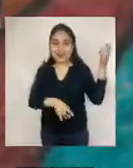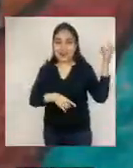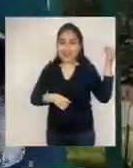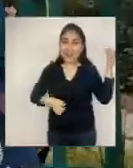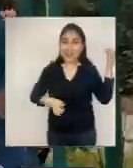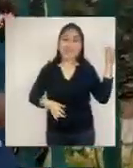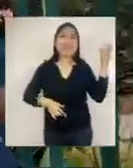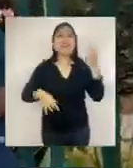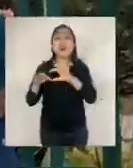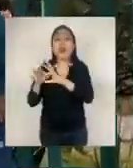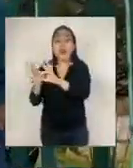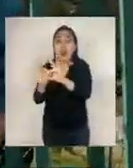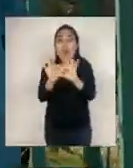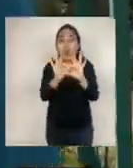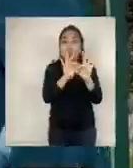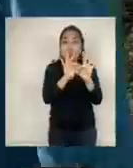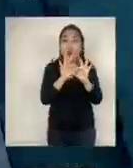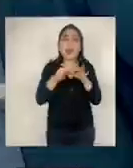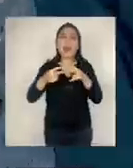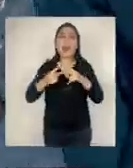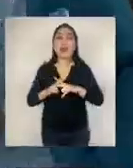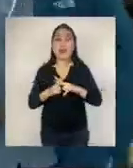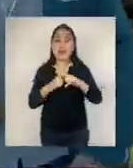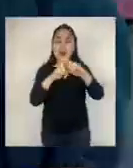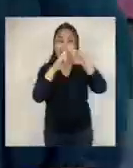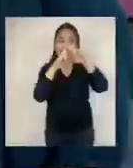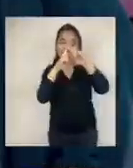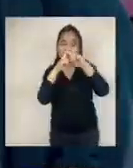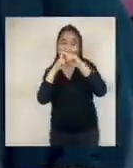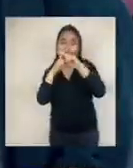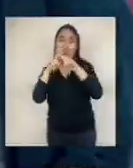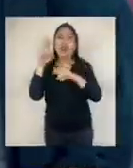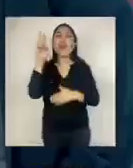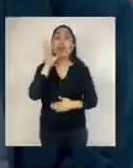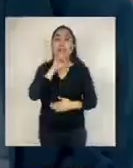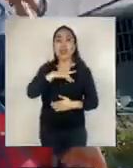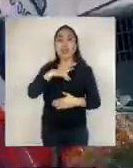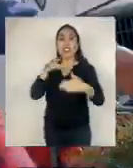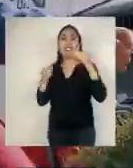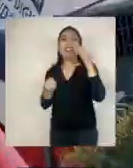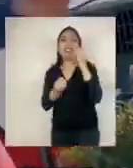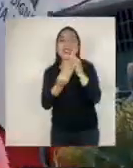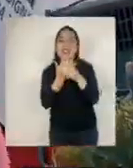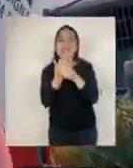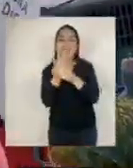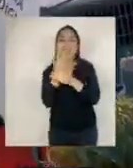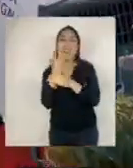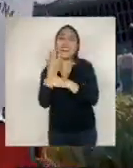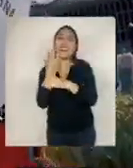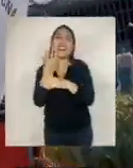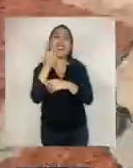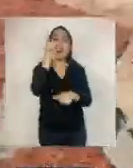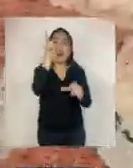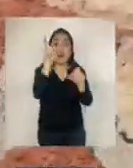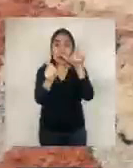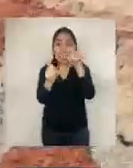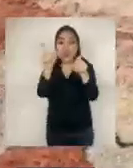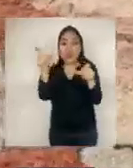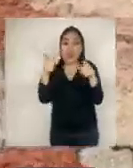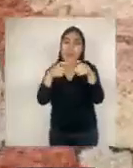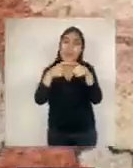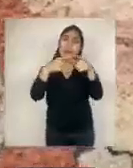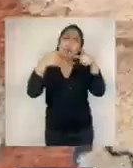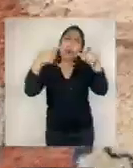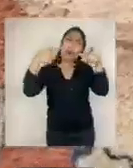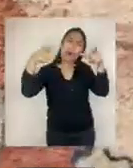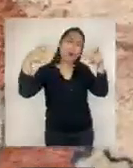fue una experiencia que duró con toda esta locura porque nosotros tenemos una historia previa. A ver,